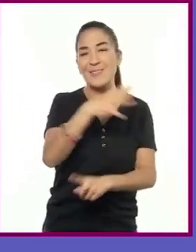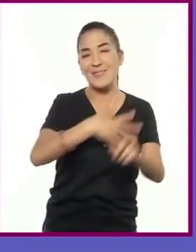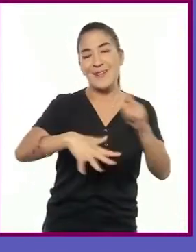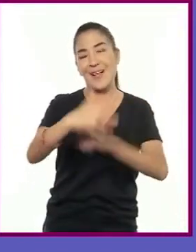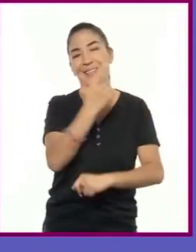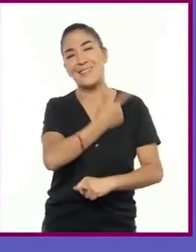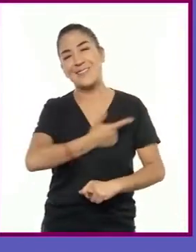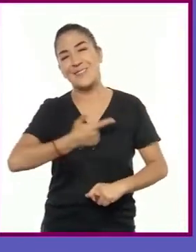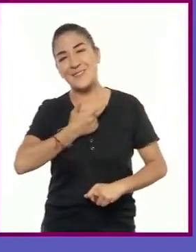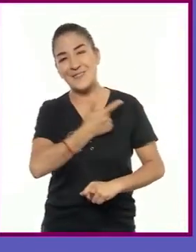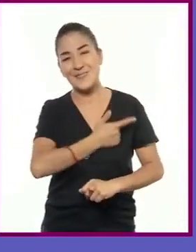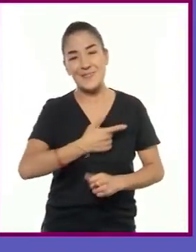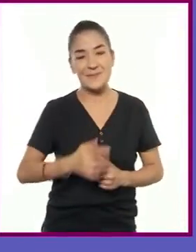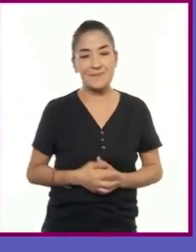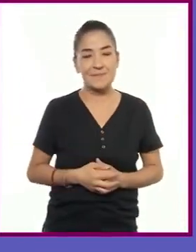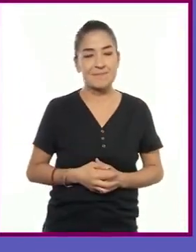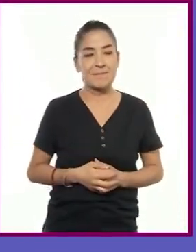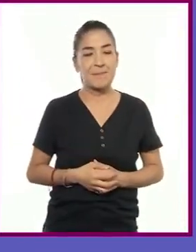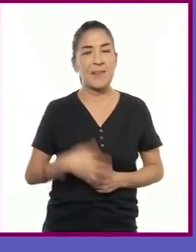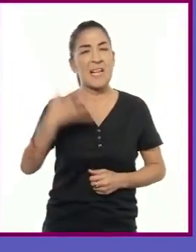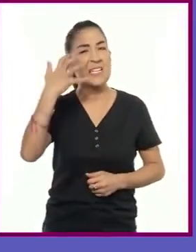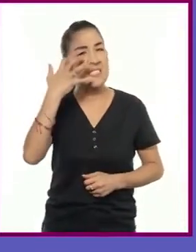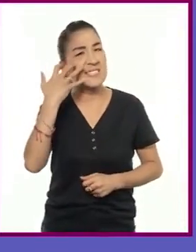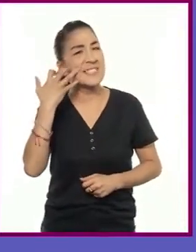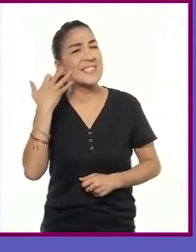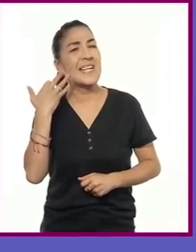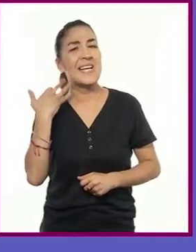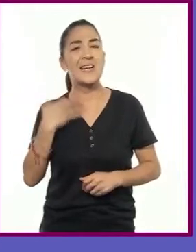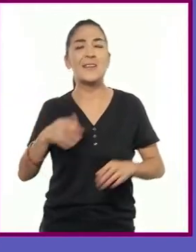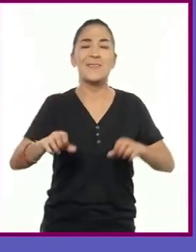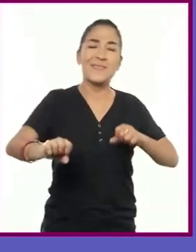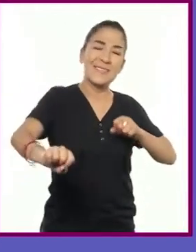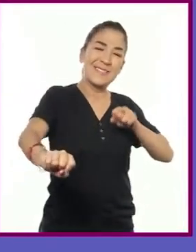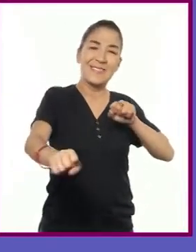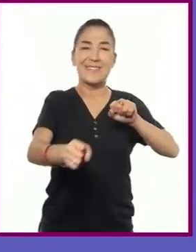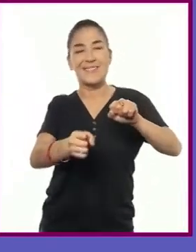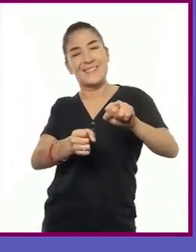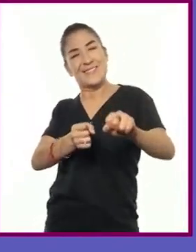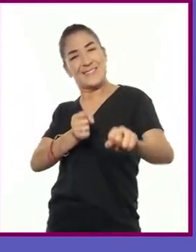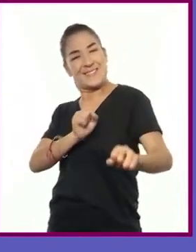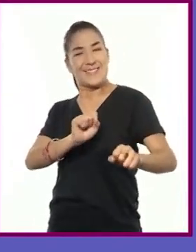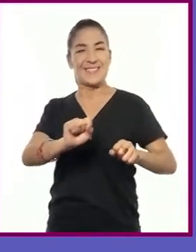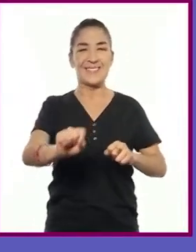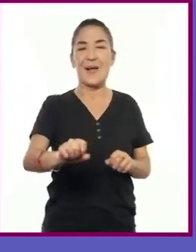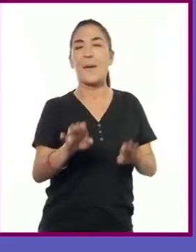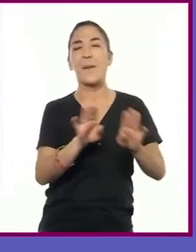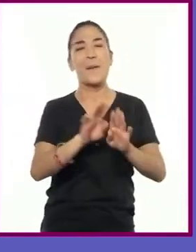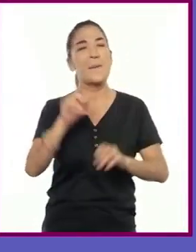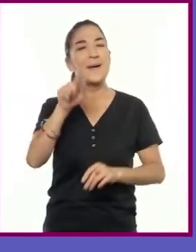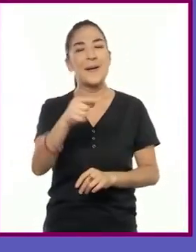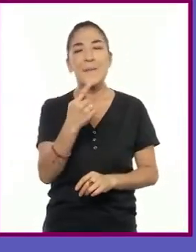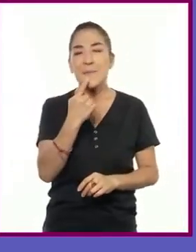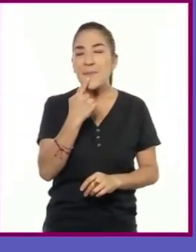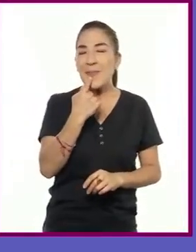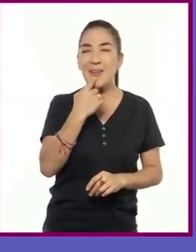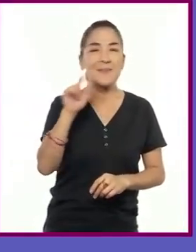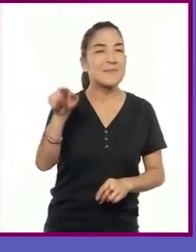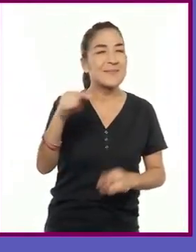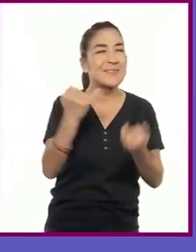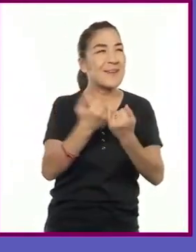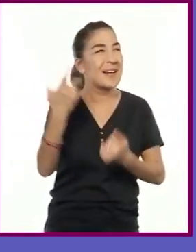encantados. El tigre se estiraba como una hierba larga y saboreaba el sonido como la hierba saborea el